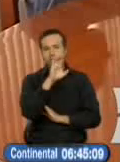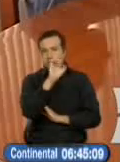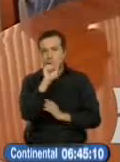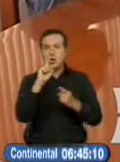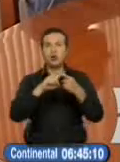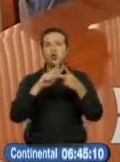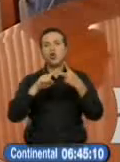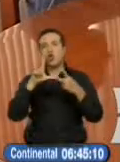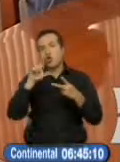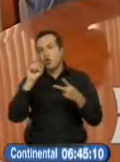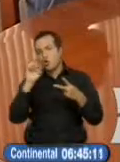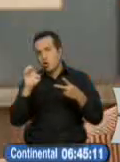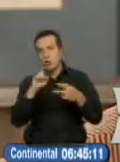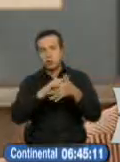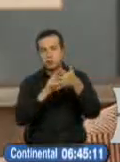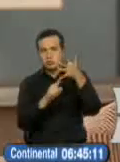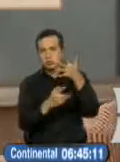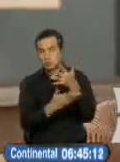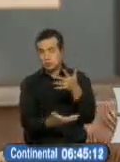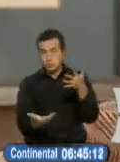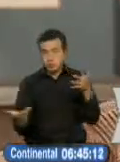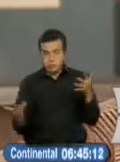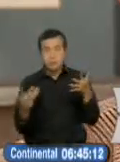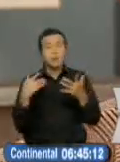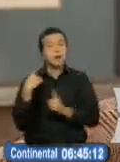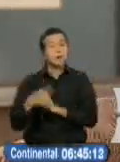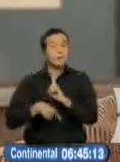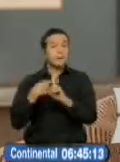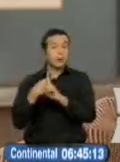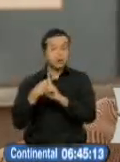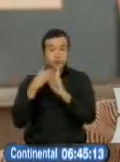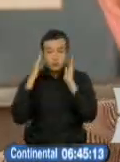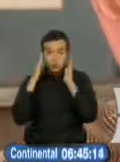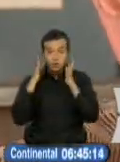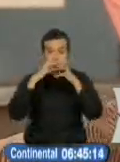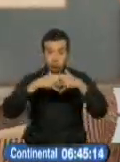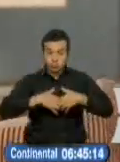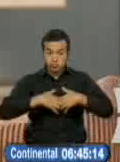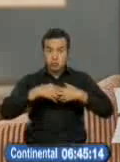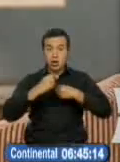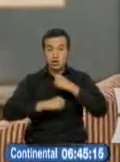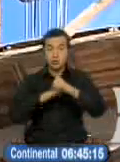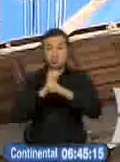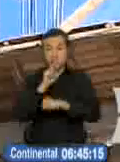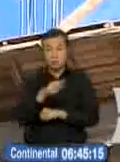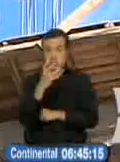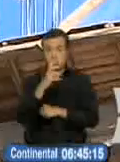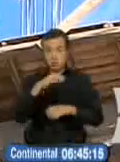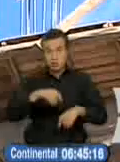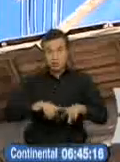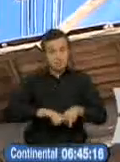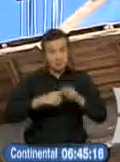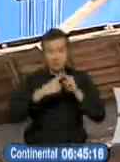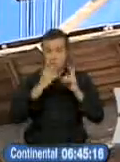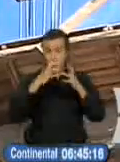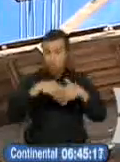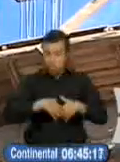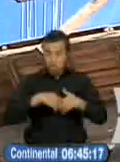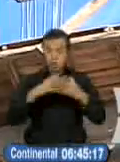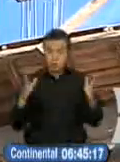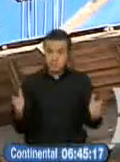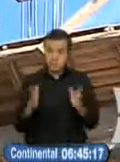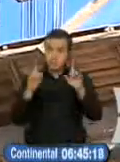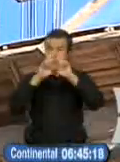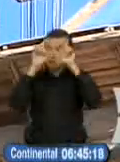quien es el presidente de la CAMICOM, acota además que esta será la clave para salir de una recesión que inició en el 2015 y que con el impulso al sector, el mismo